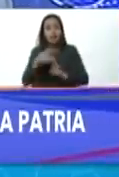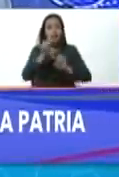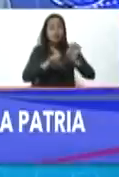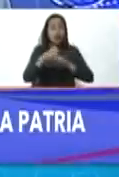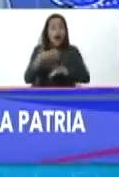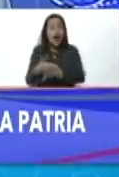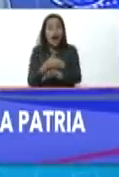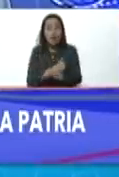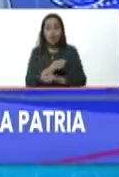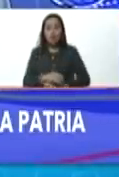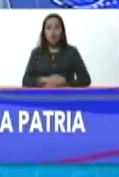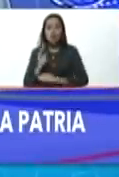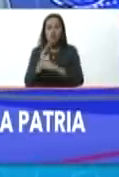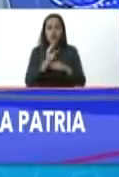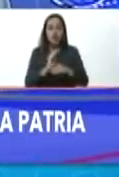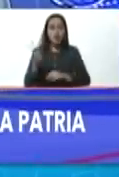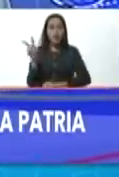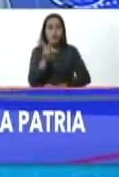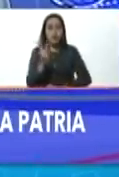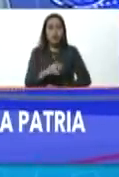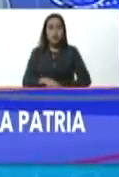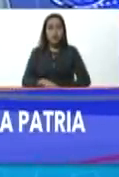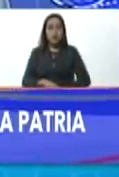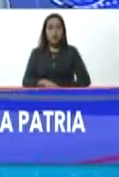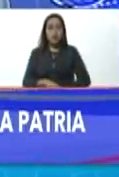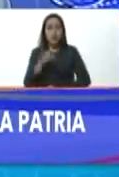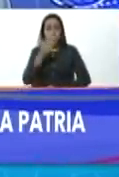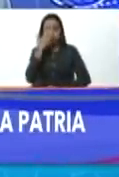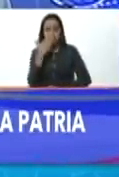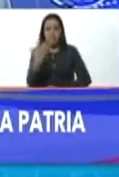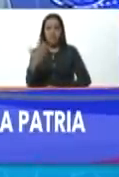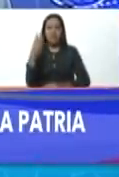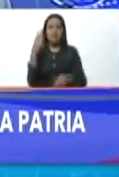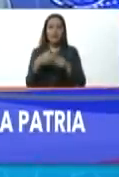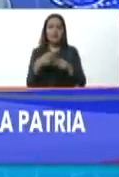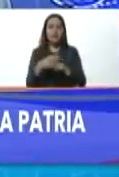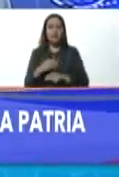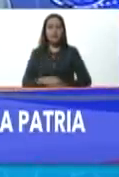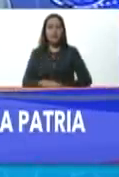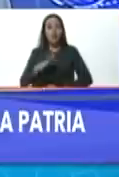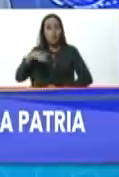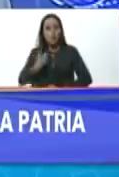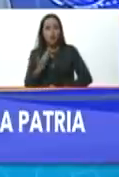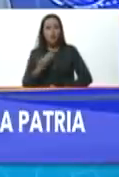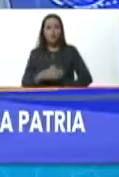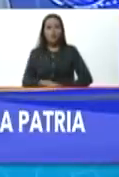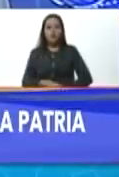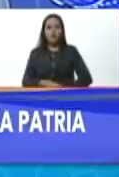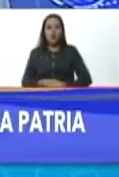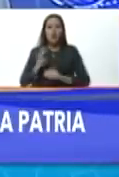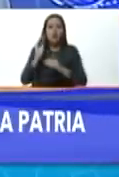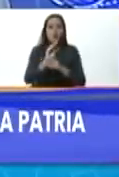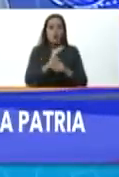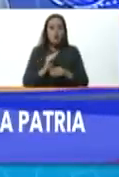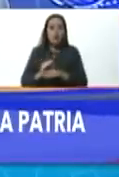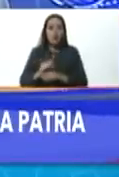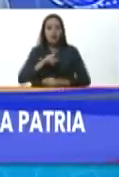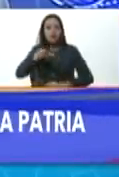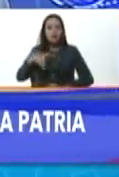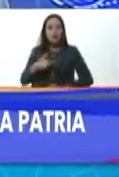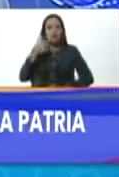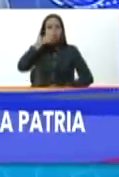preventivas para que Venezuela enfrente esta amenaza y podamos proteger a nuestro